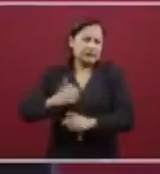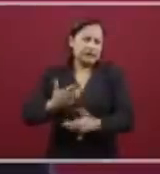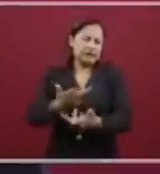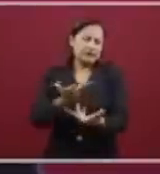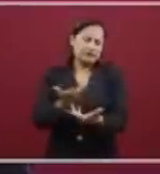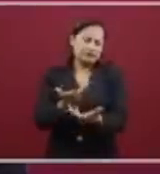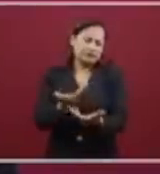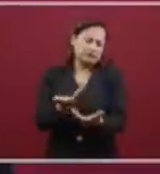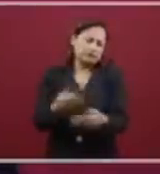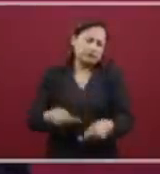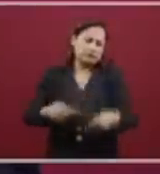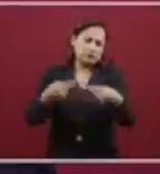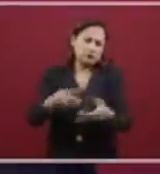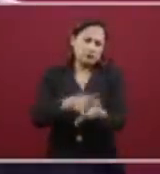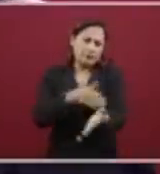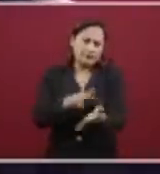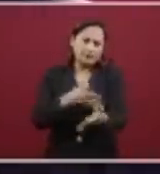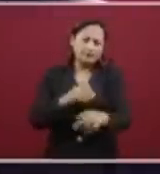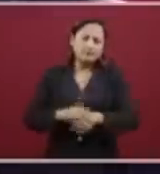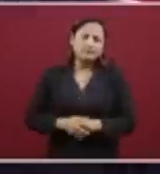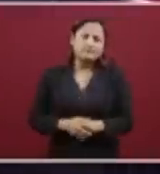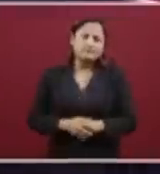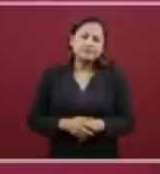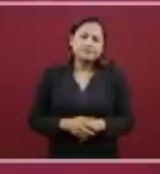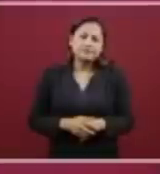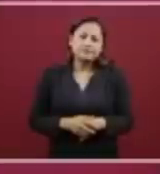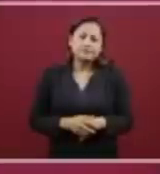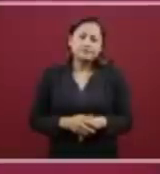qué es